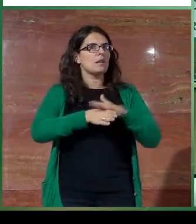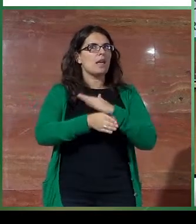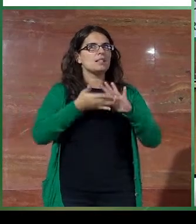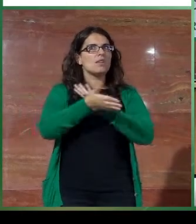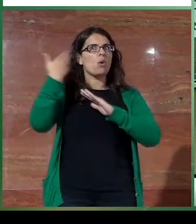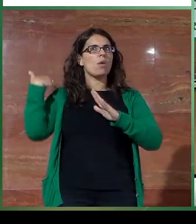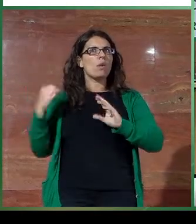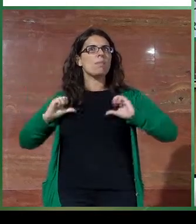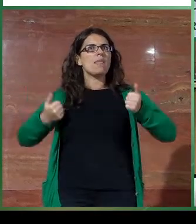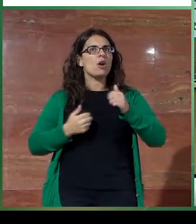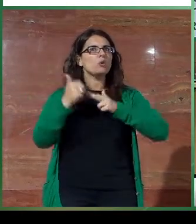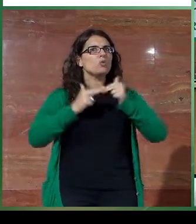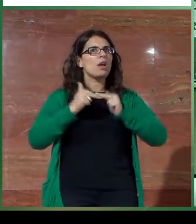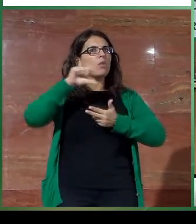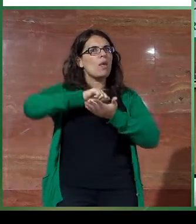una ciudad?